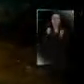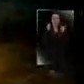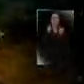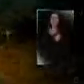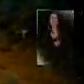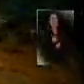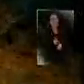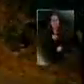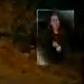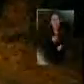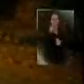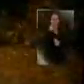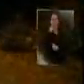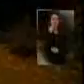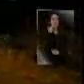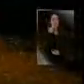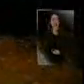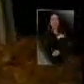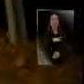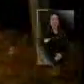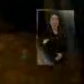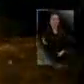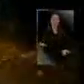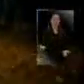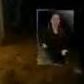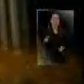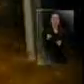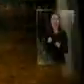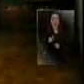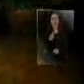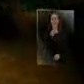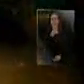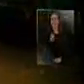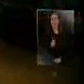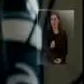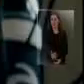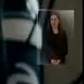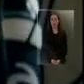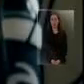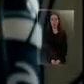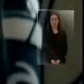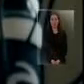la familia, los nietos. Esa es una vida.